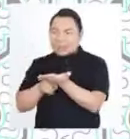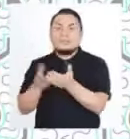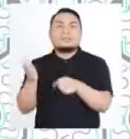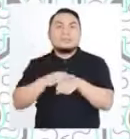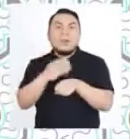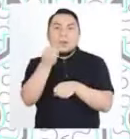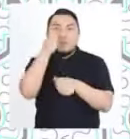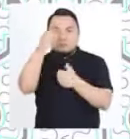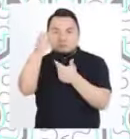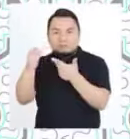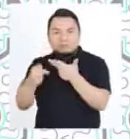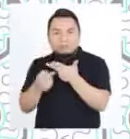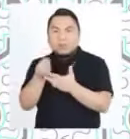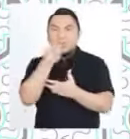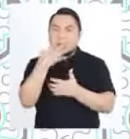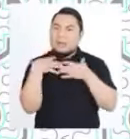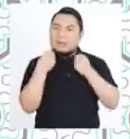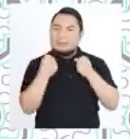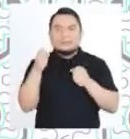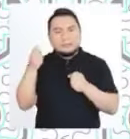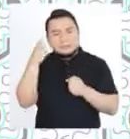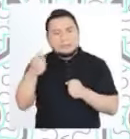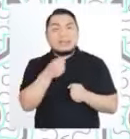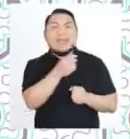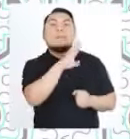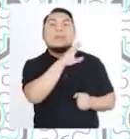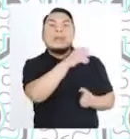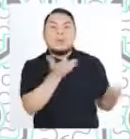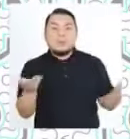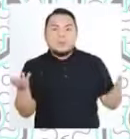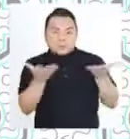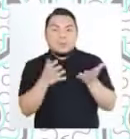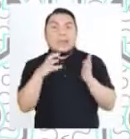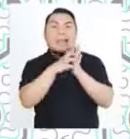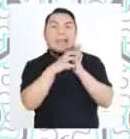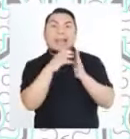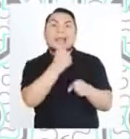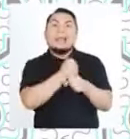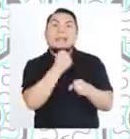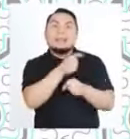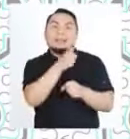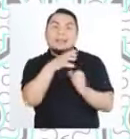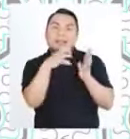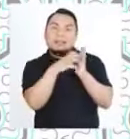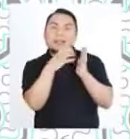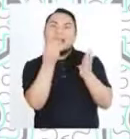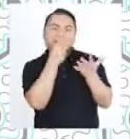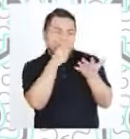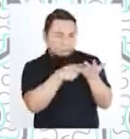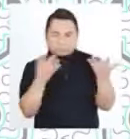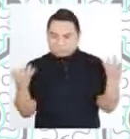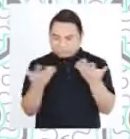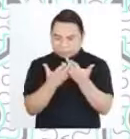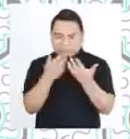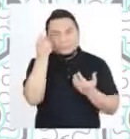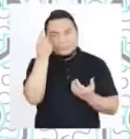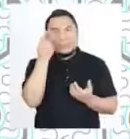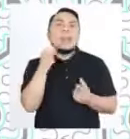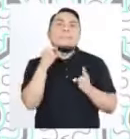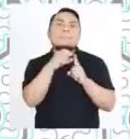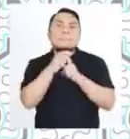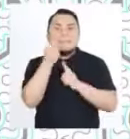textos sobre nutrientes y alimentación saludable que les entregó DECAO con las etiquetas que encontraron en sus casas para